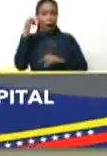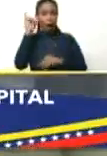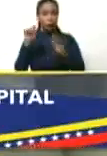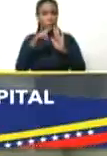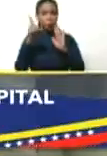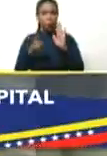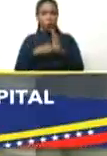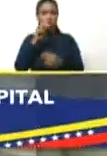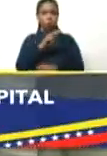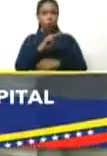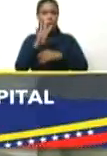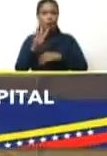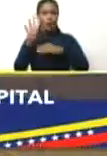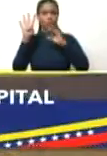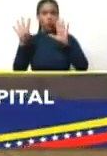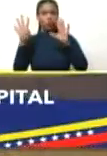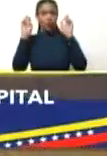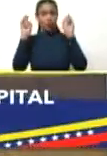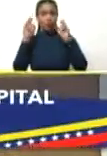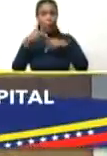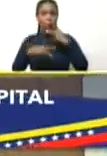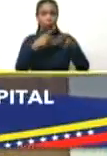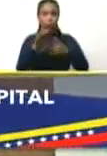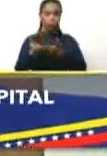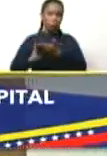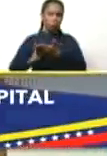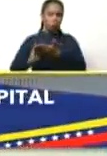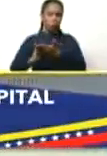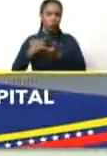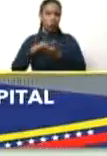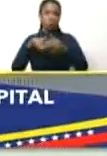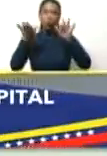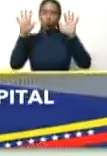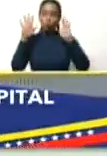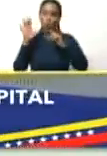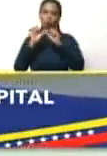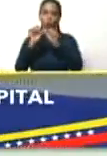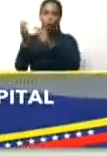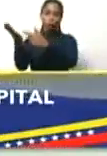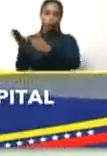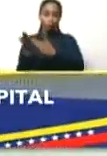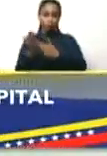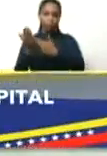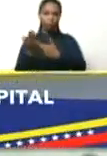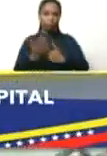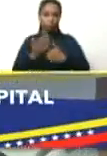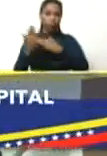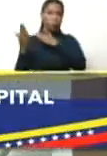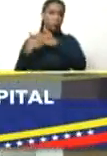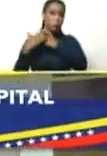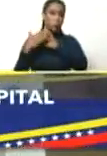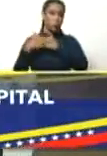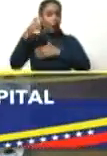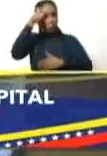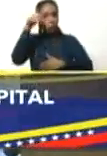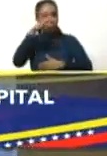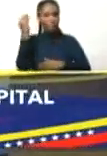de 249 casos que estamos en proceso de solucionar, y por supuesto seguir recibiendo las alertas del poder más sabio, que es el poder